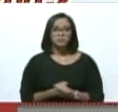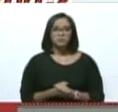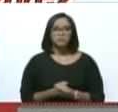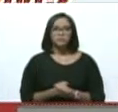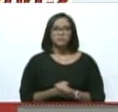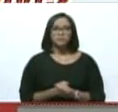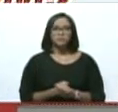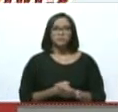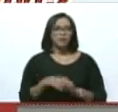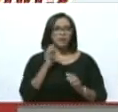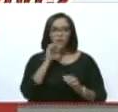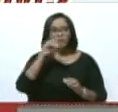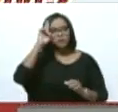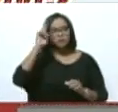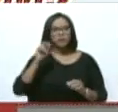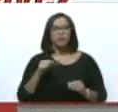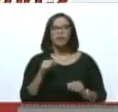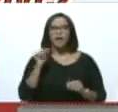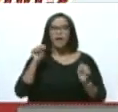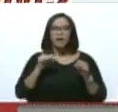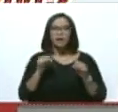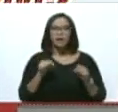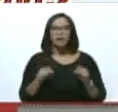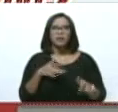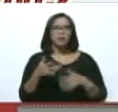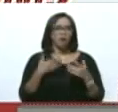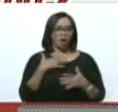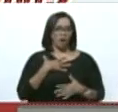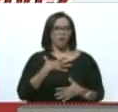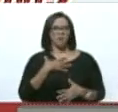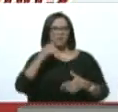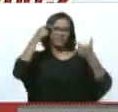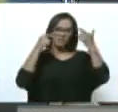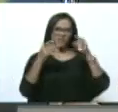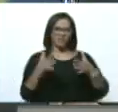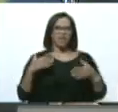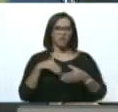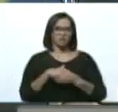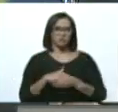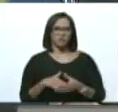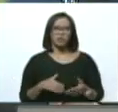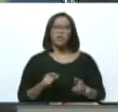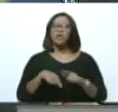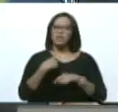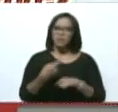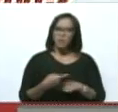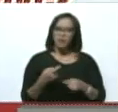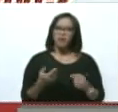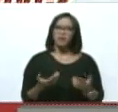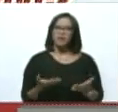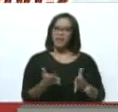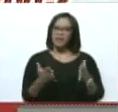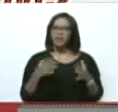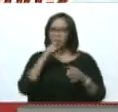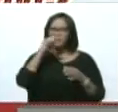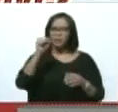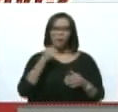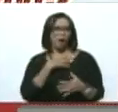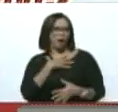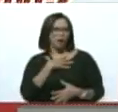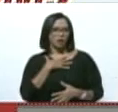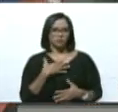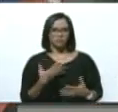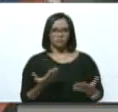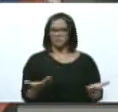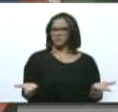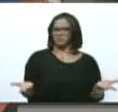Aquí no hay razones para eso. Alguien puede haberse sentirse ofendido porque Chávez ganó las elecciones. Y después las ganó Nicolás Maduro, ofendido. Ah, pero